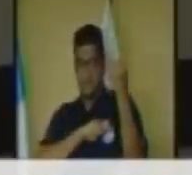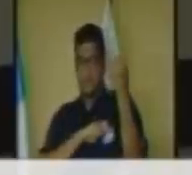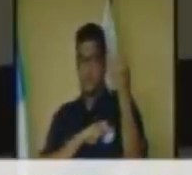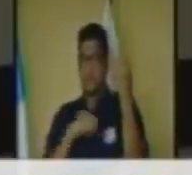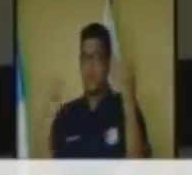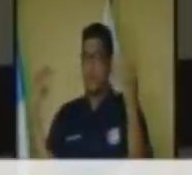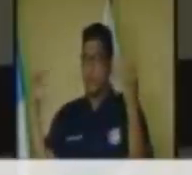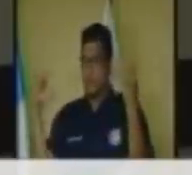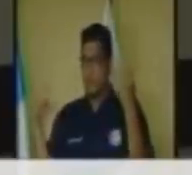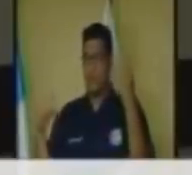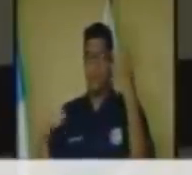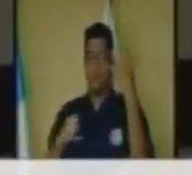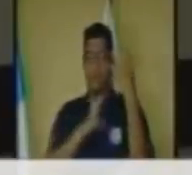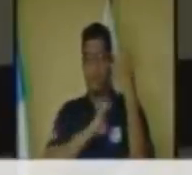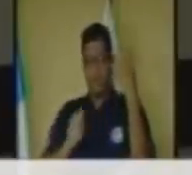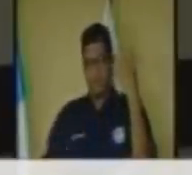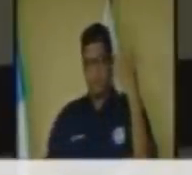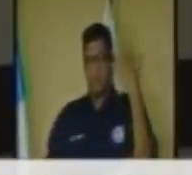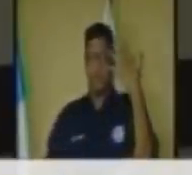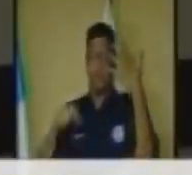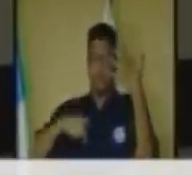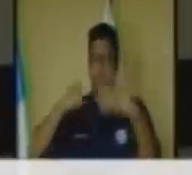Bogotá, San Salvador, Guatemala.